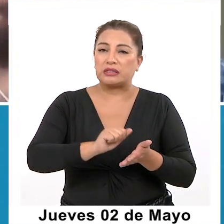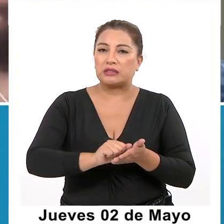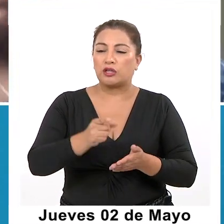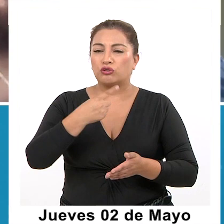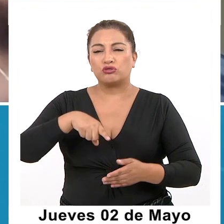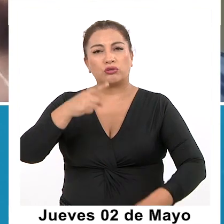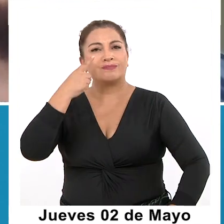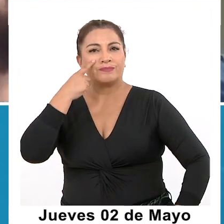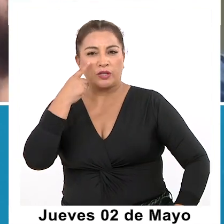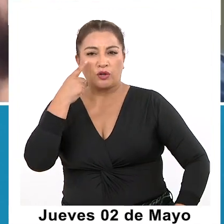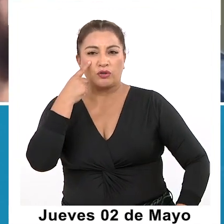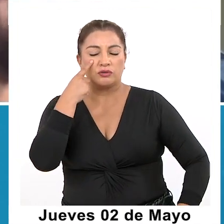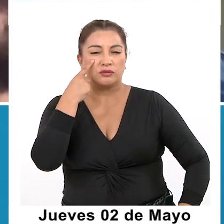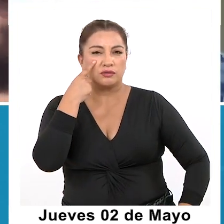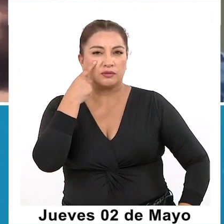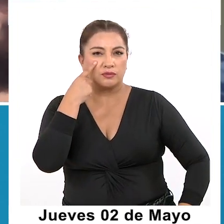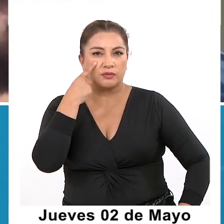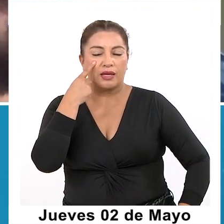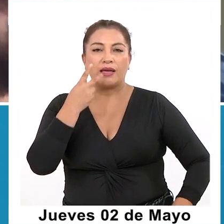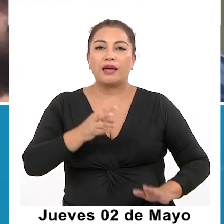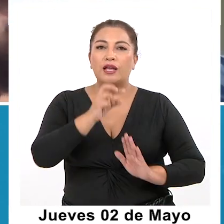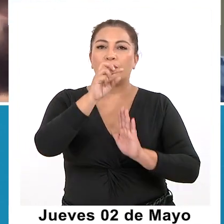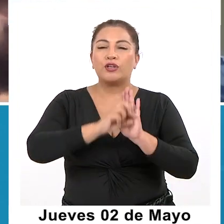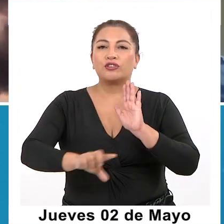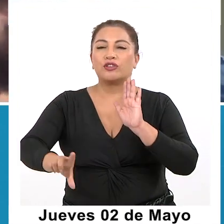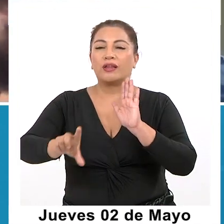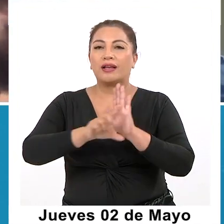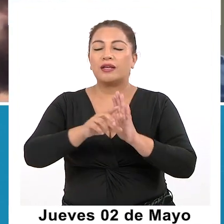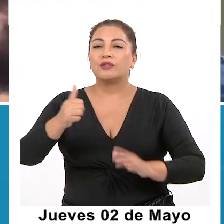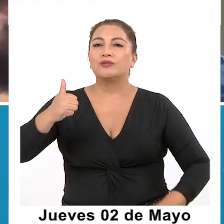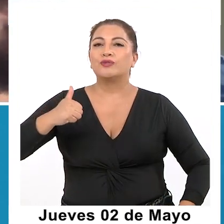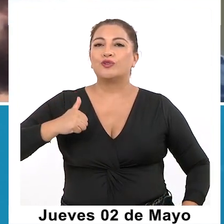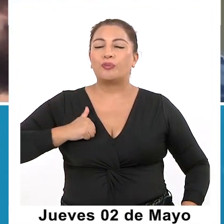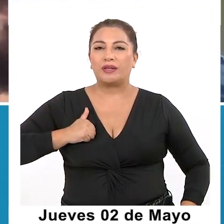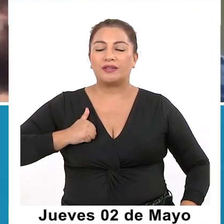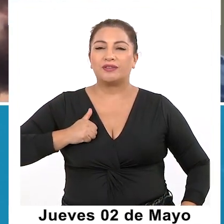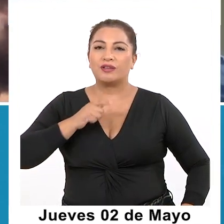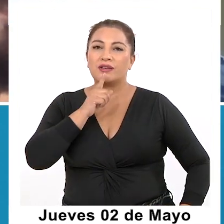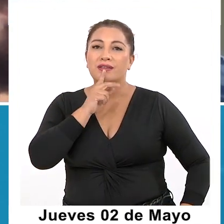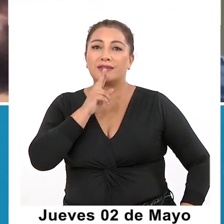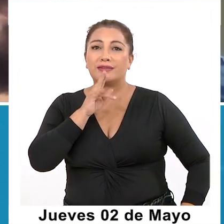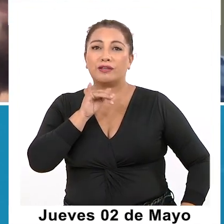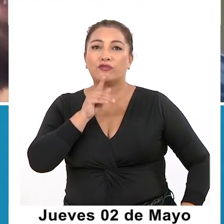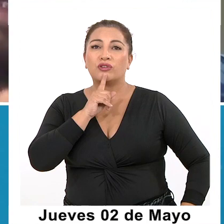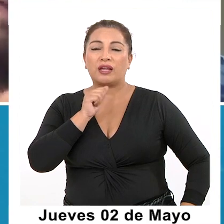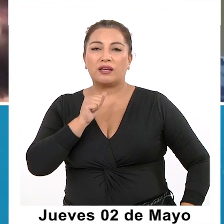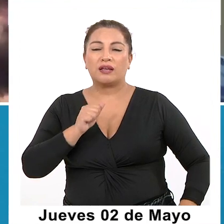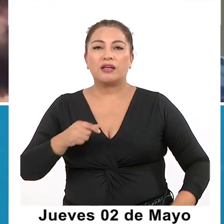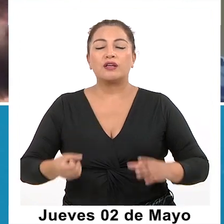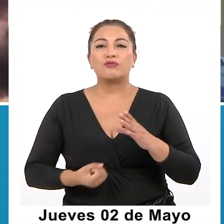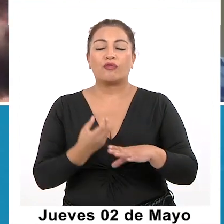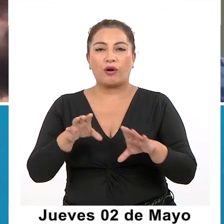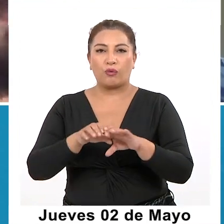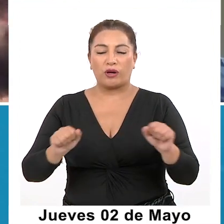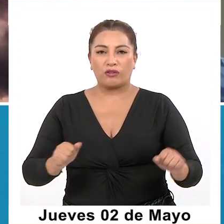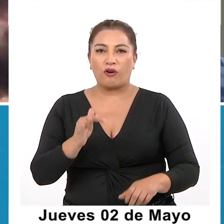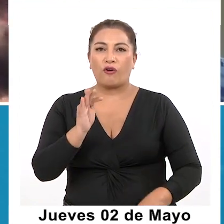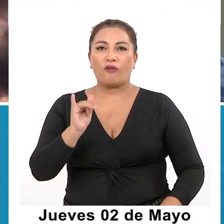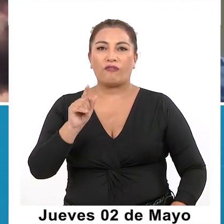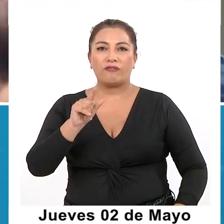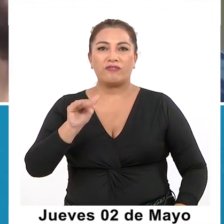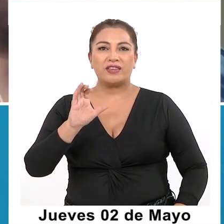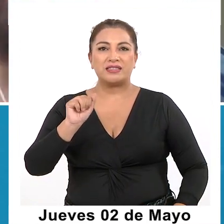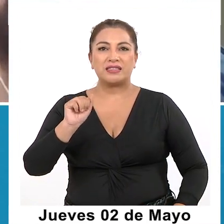inmersos en en el proyecto de ley de cumplimiento de obligaciones tributarias y nuevo pacto fiscal en lo que se refiere a capítulo de